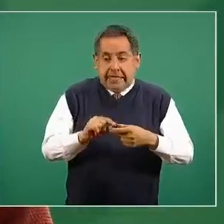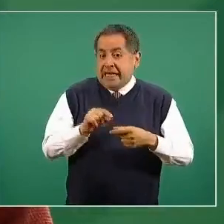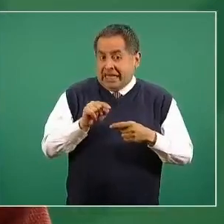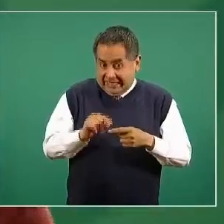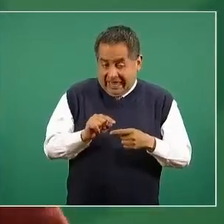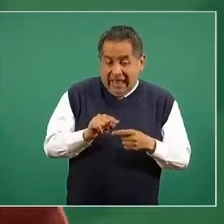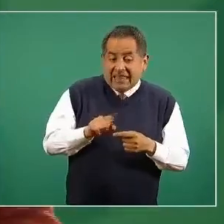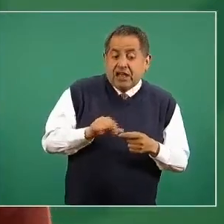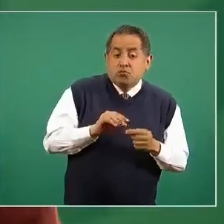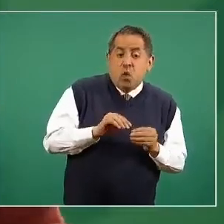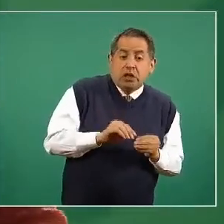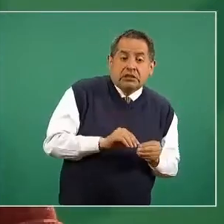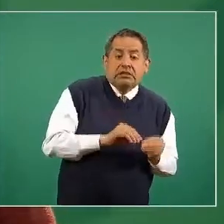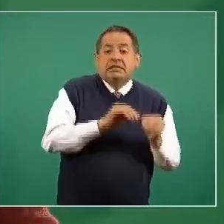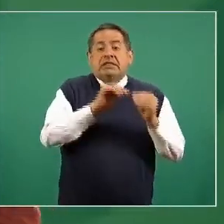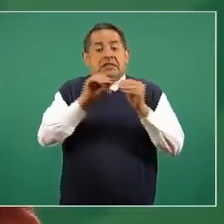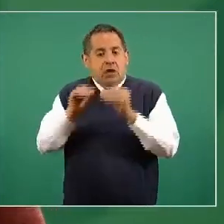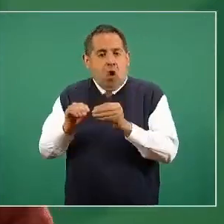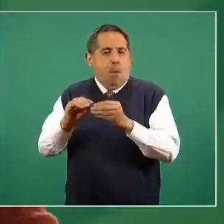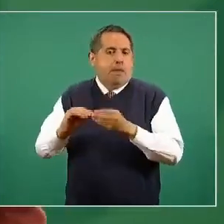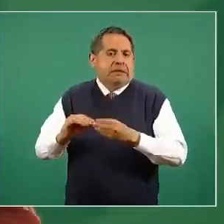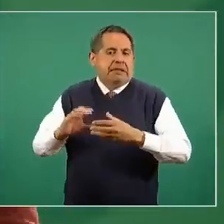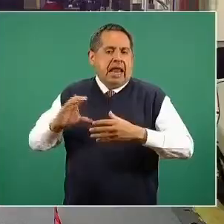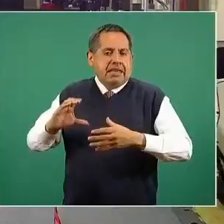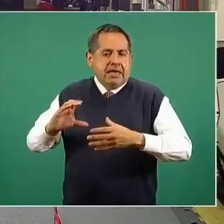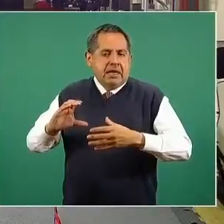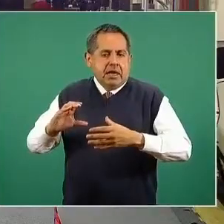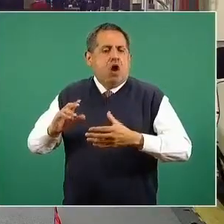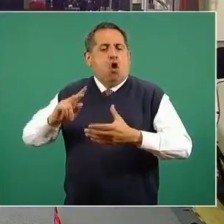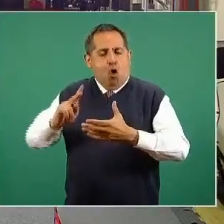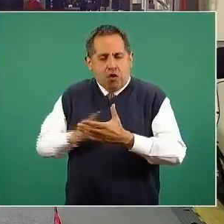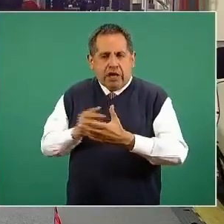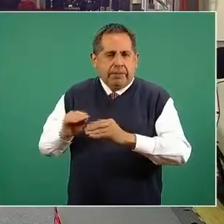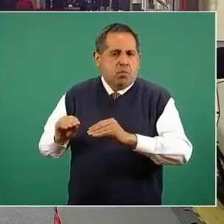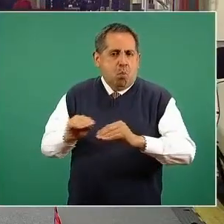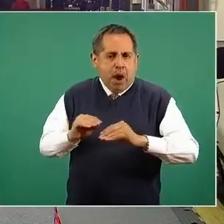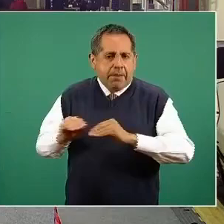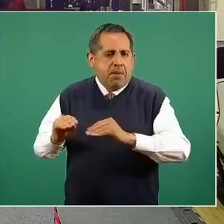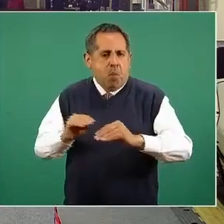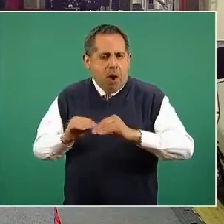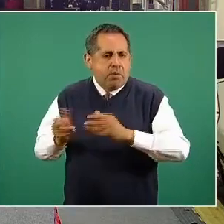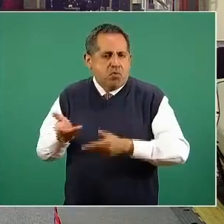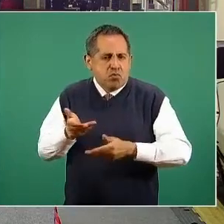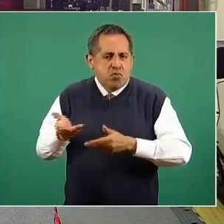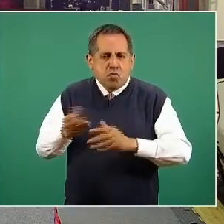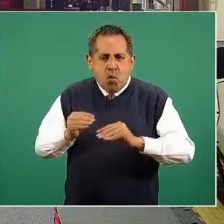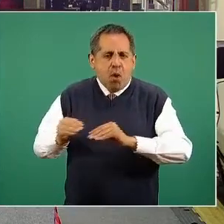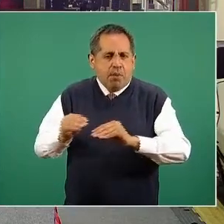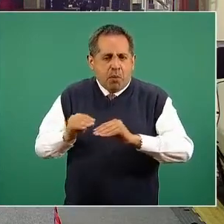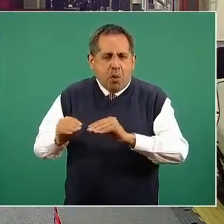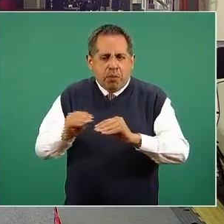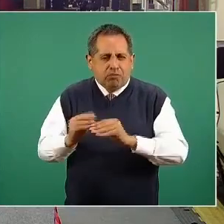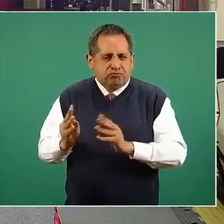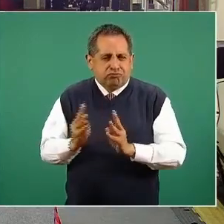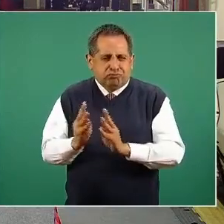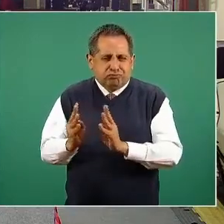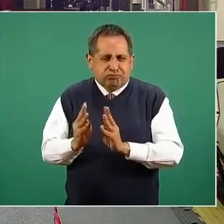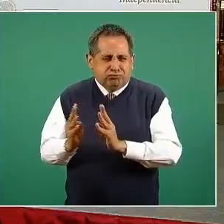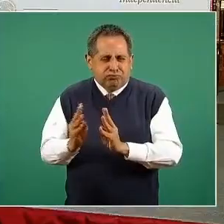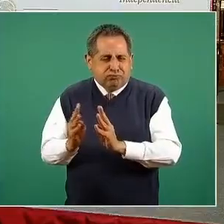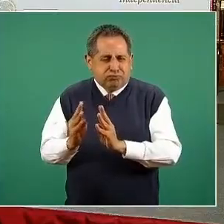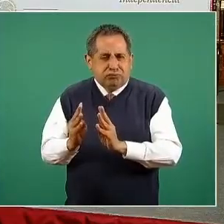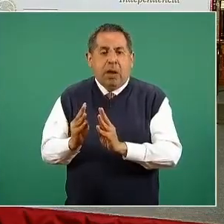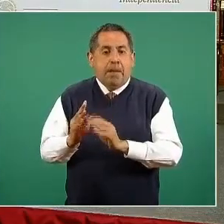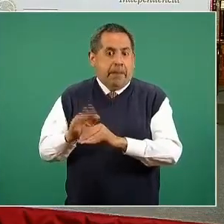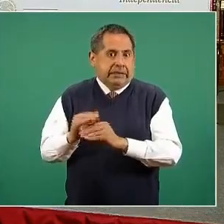grande y se sigue agitando a temperatura, acidez, salinidad, concentración de dióxido de carbono